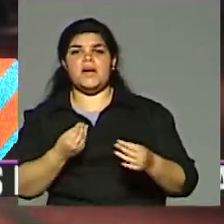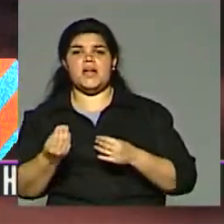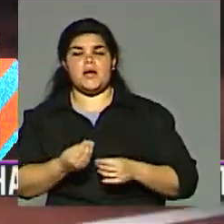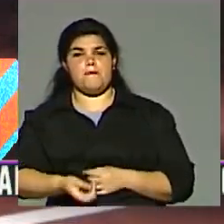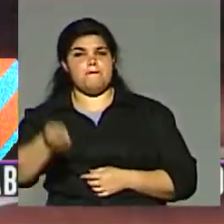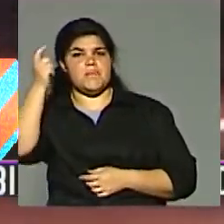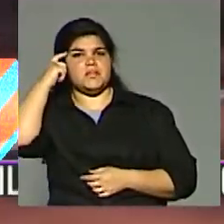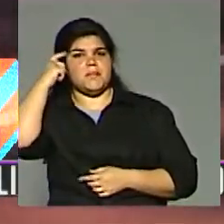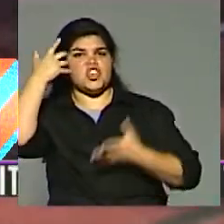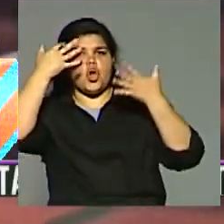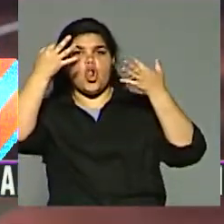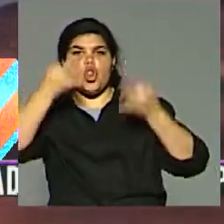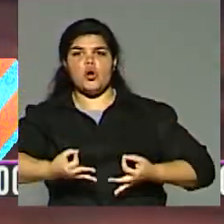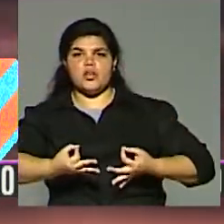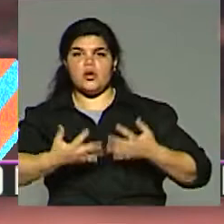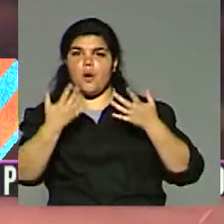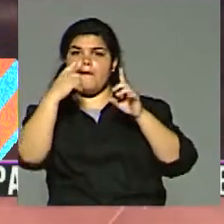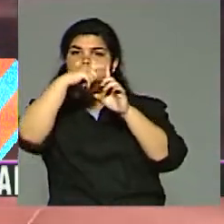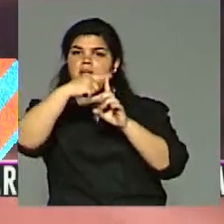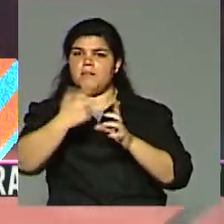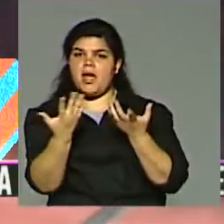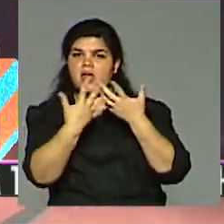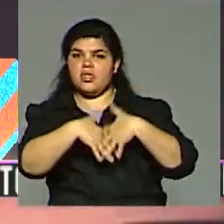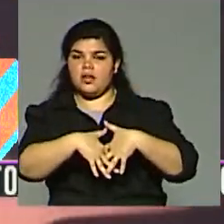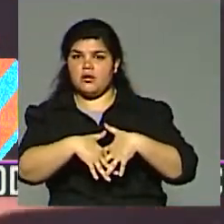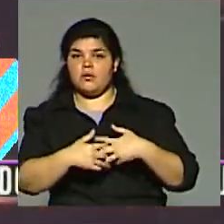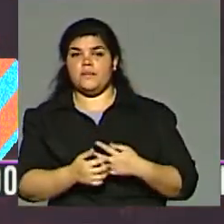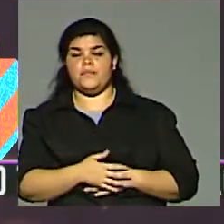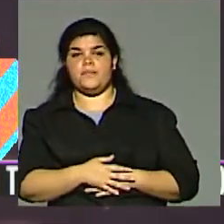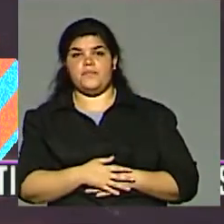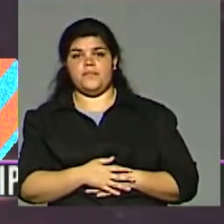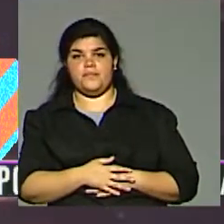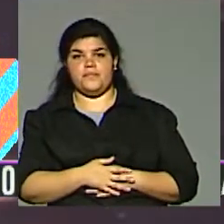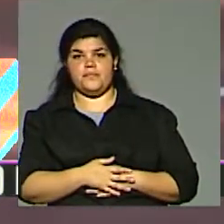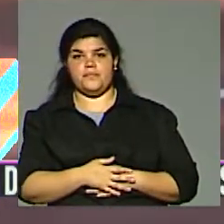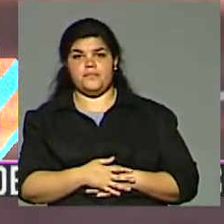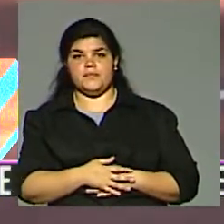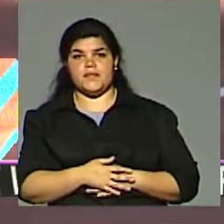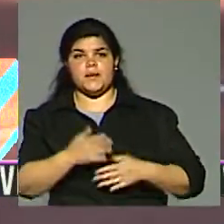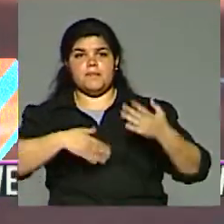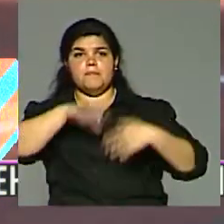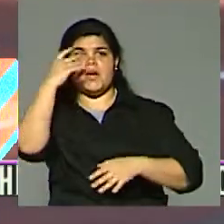y con recursos novedosos. Digamos que lo central estaría enfocado en la